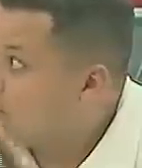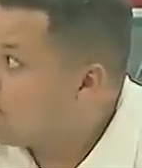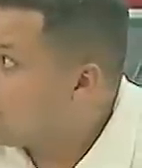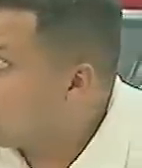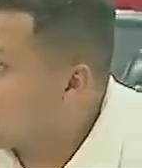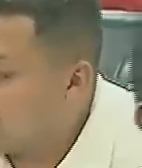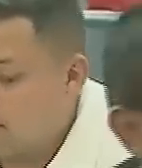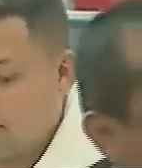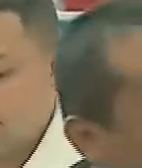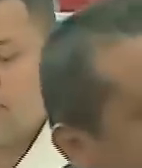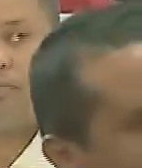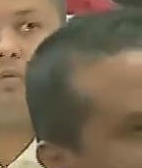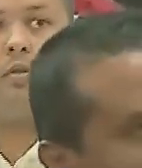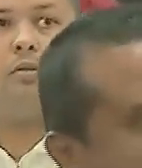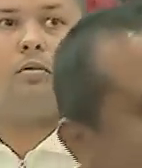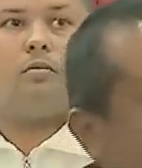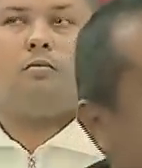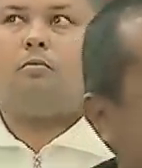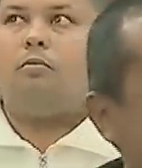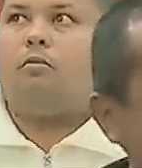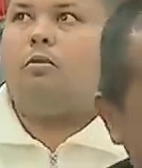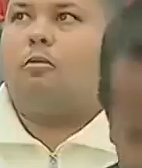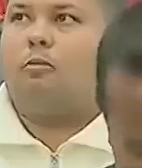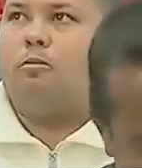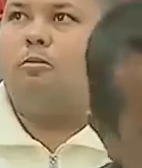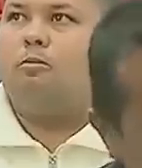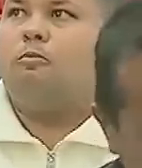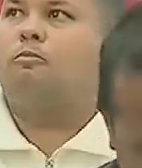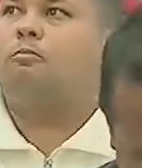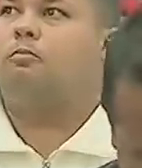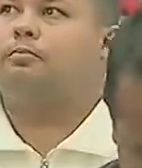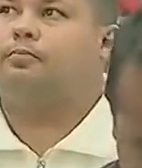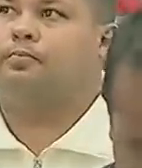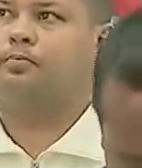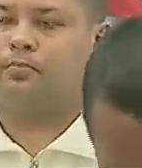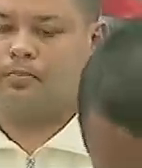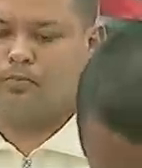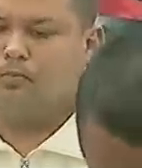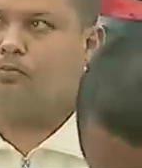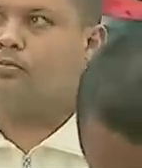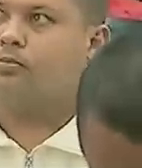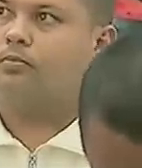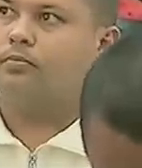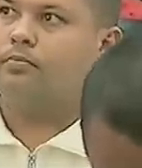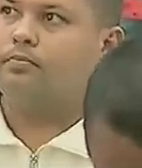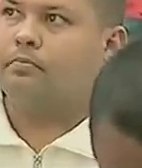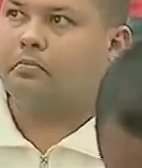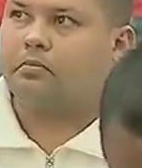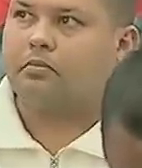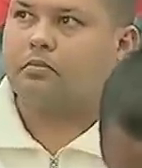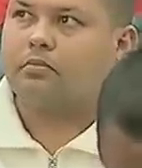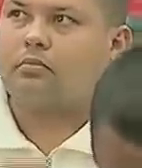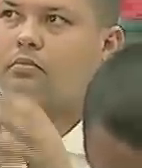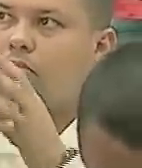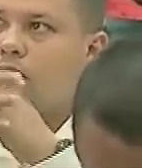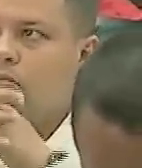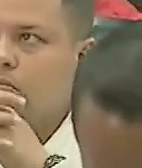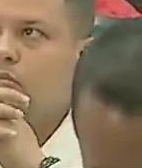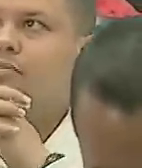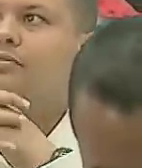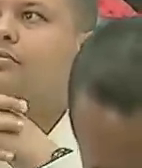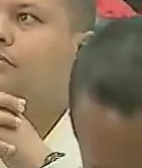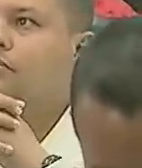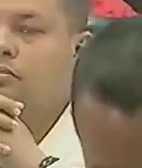saludos a nuestra segunda vicepresidenta, diputados, diputadas de nuestro parlamento, pero principalmente saludar a la familia